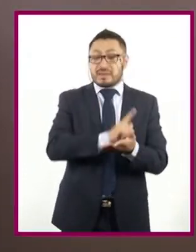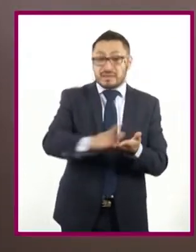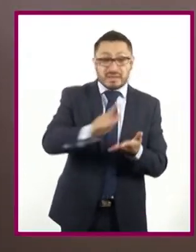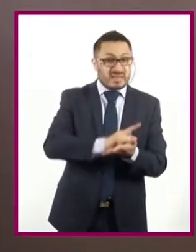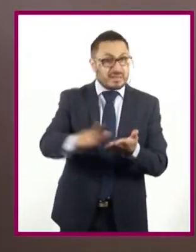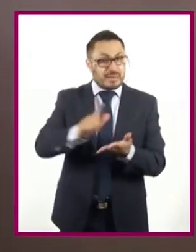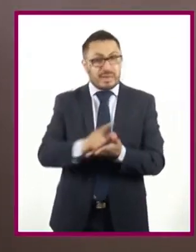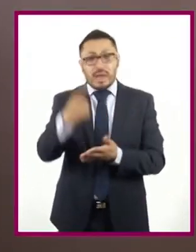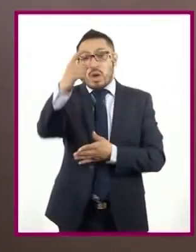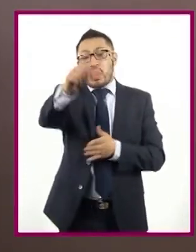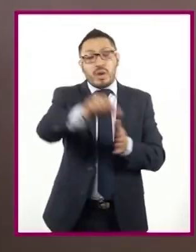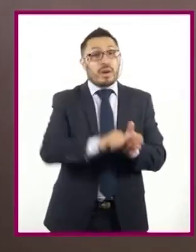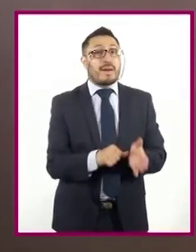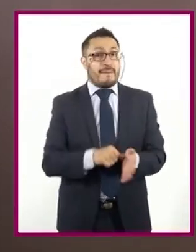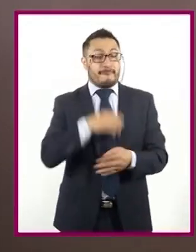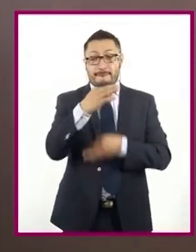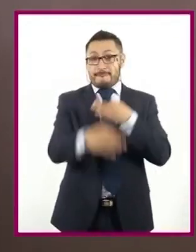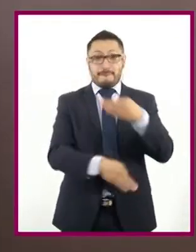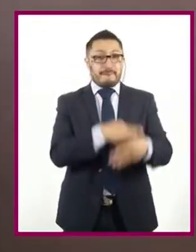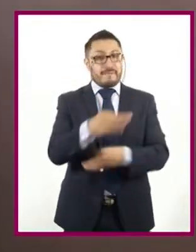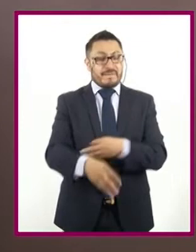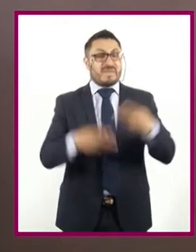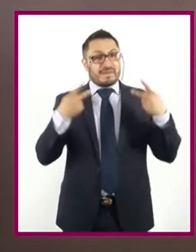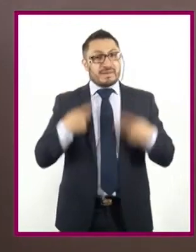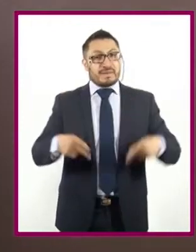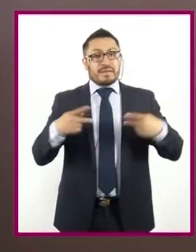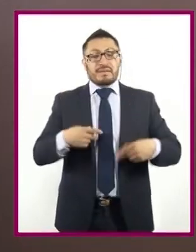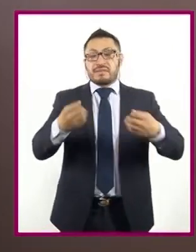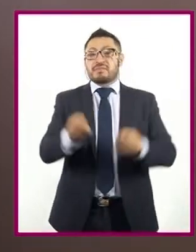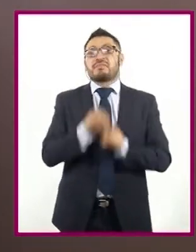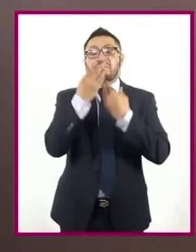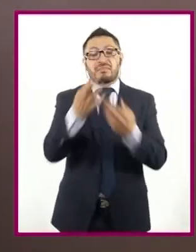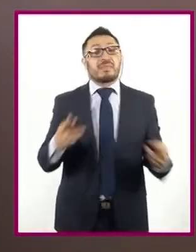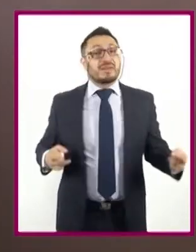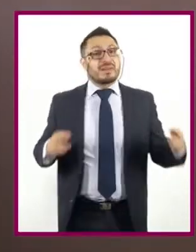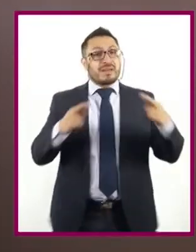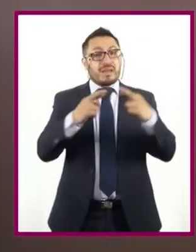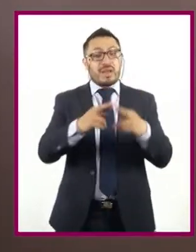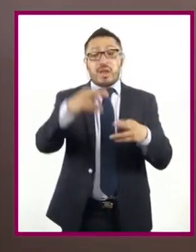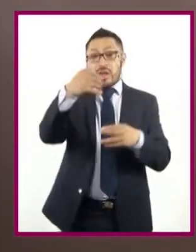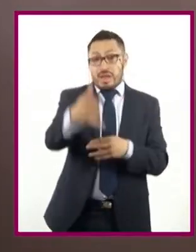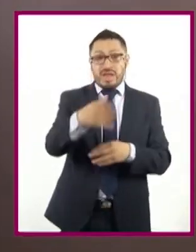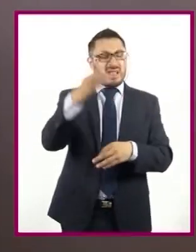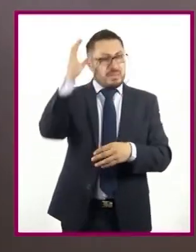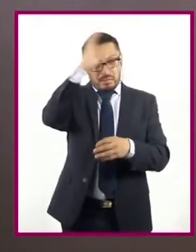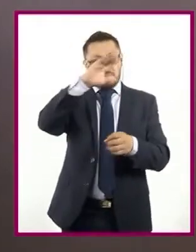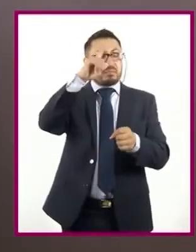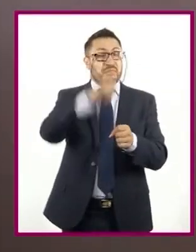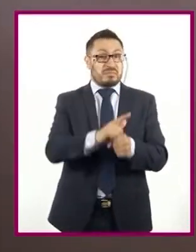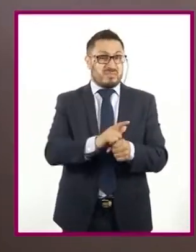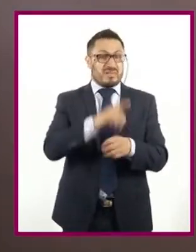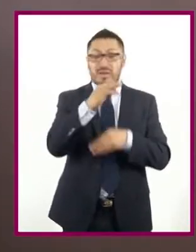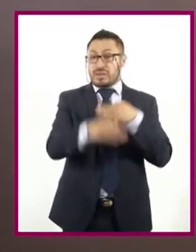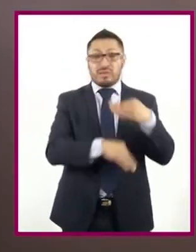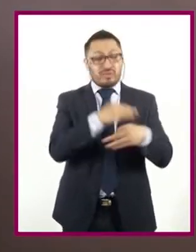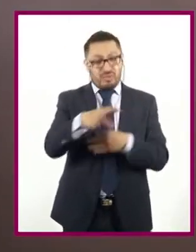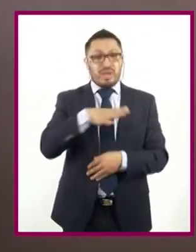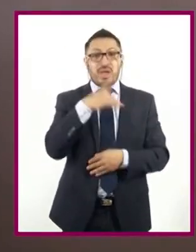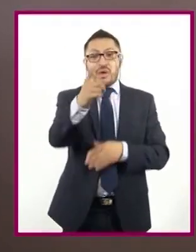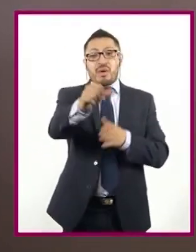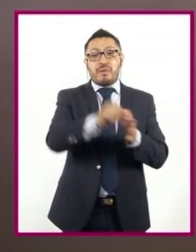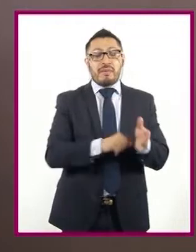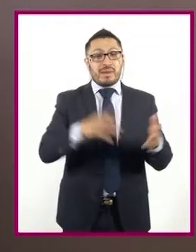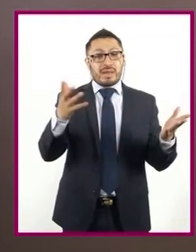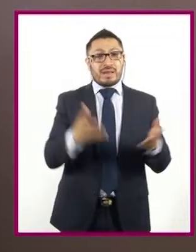Durante un mes, todos los que profesan esta religión y también la cultura tienen un mes para hacer